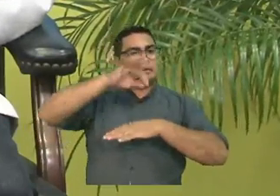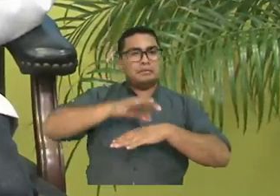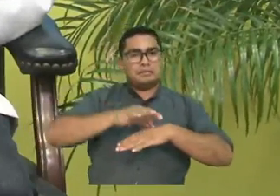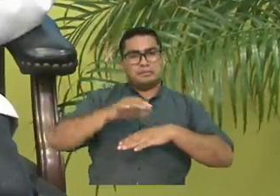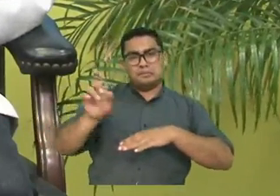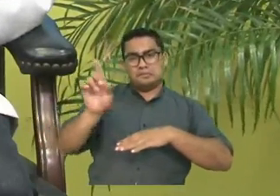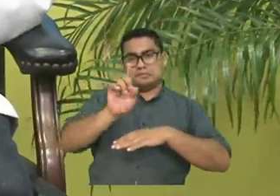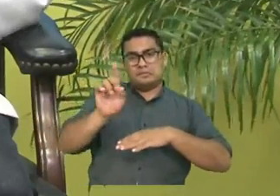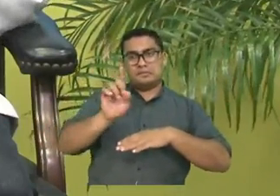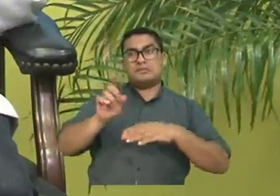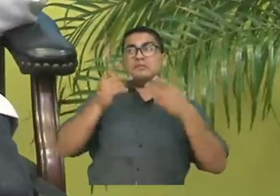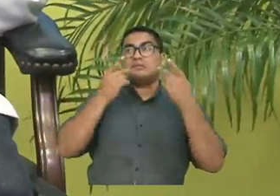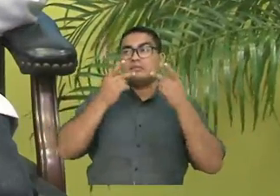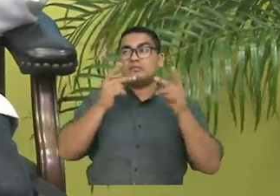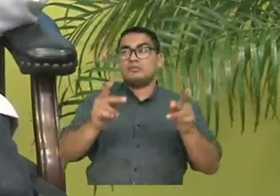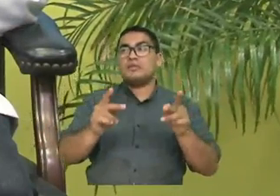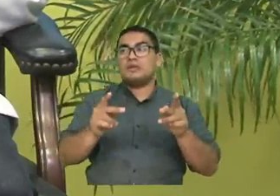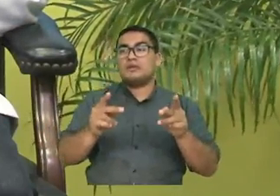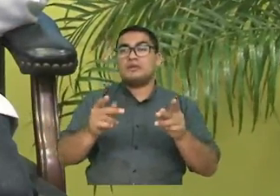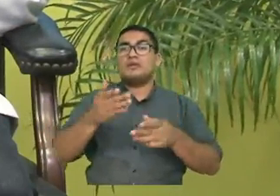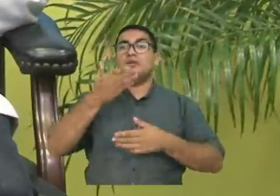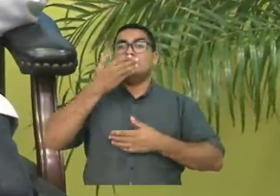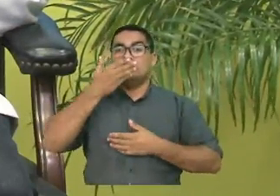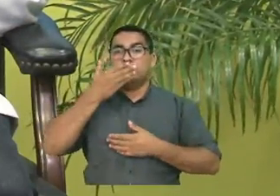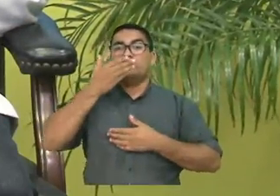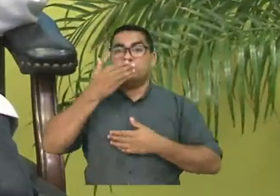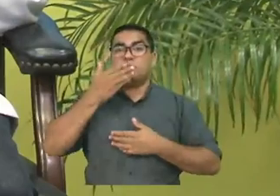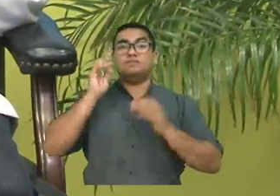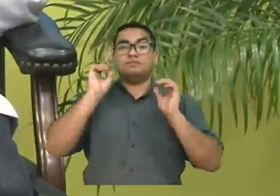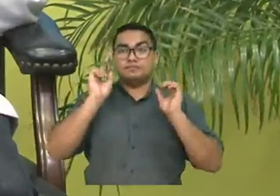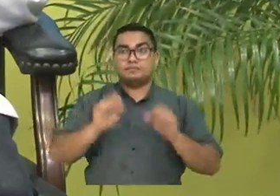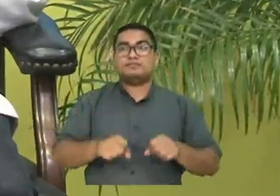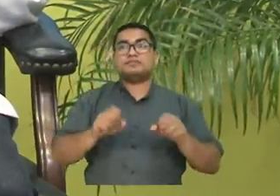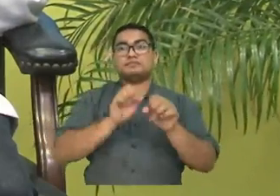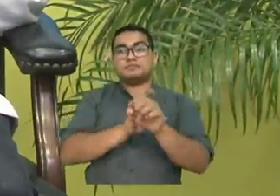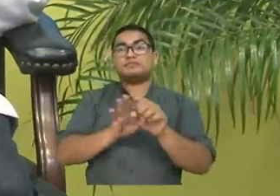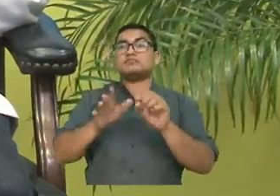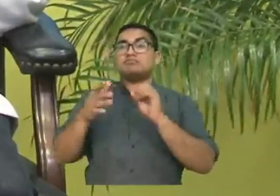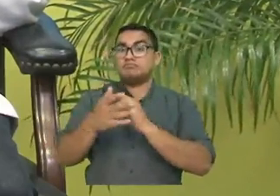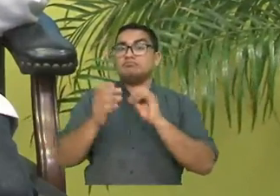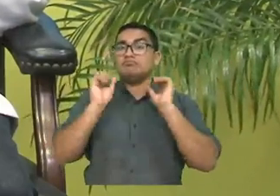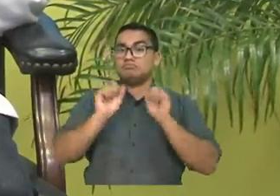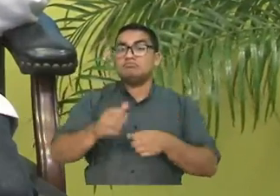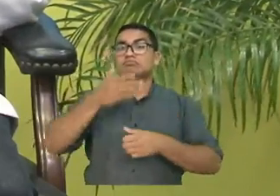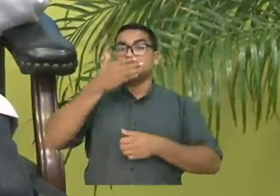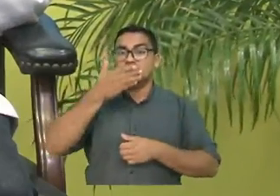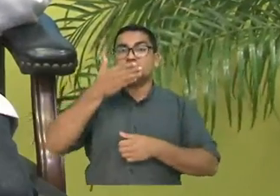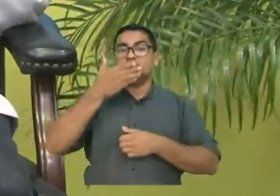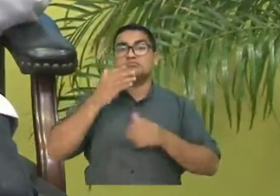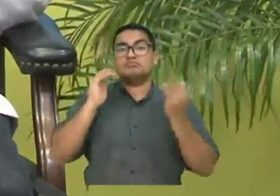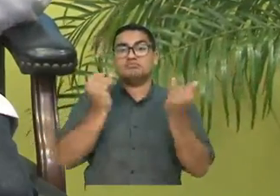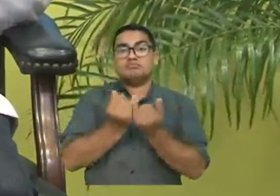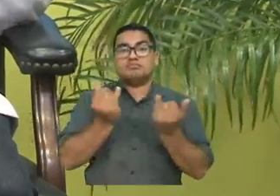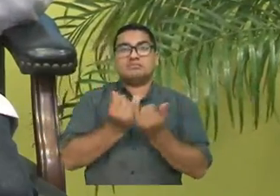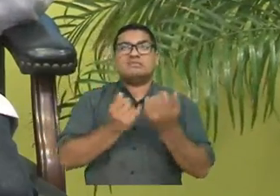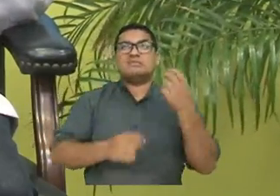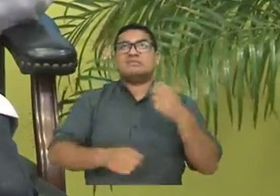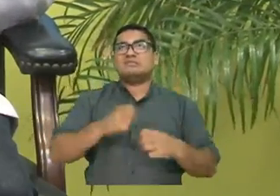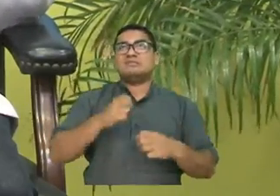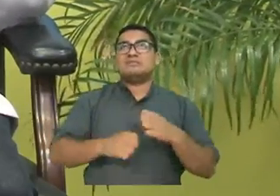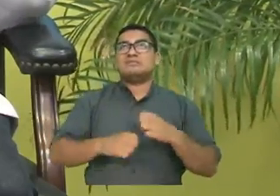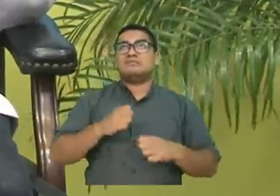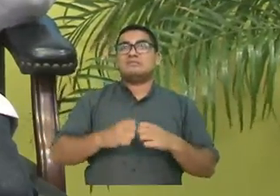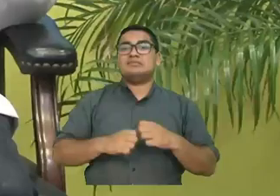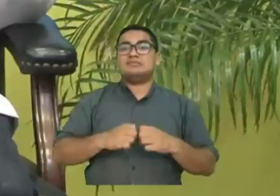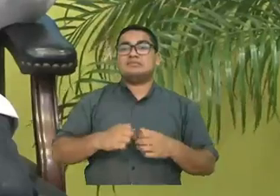respiratorio. Pero sí lo da la pero influenza. Sí la influenza, ¿verdad? Y otros problemas, también infecciones respiratorias,